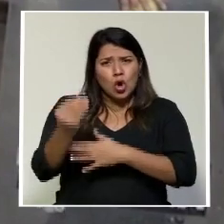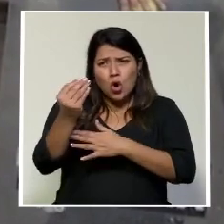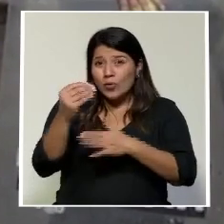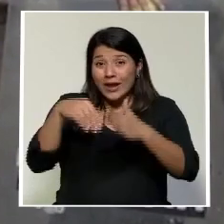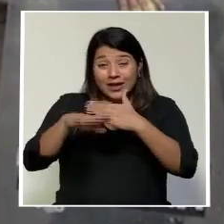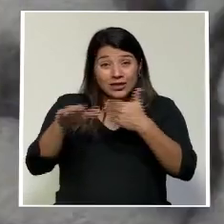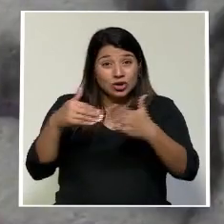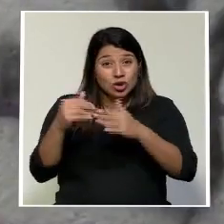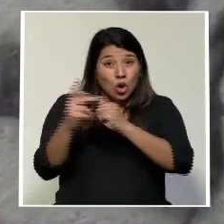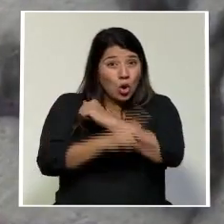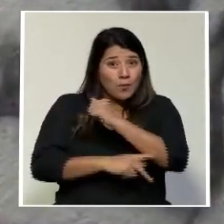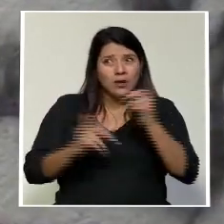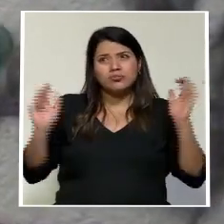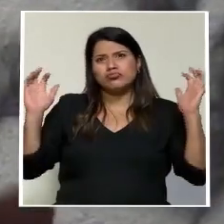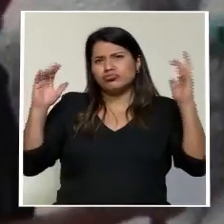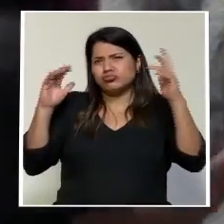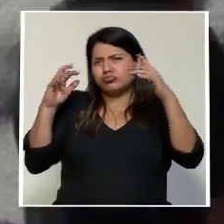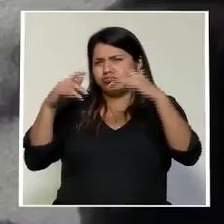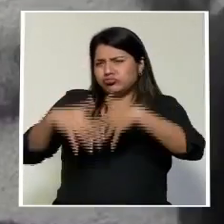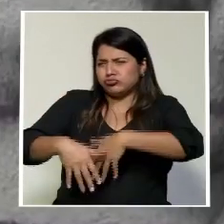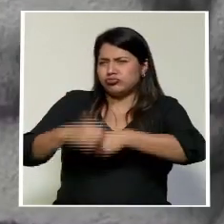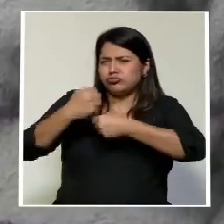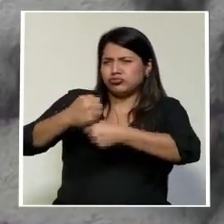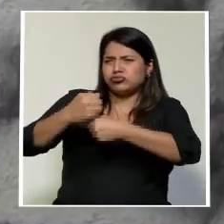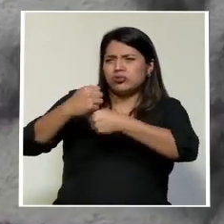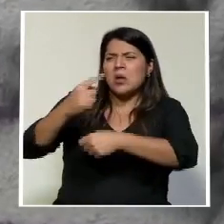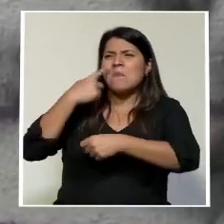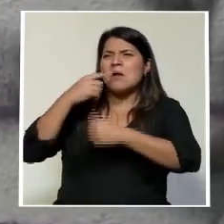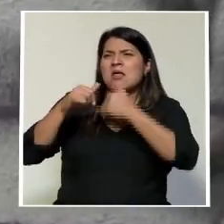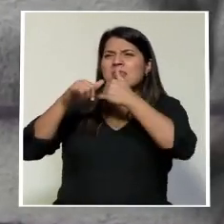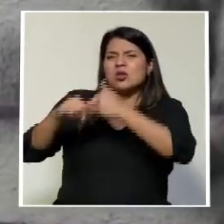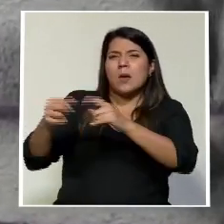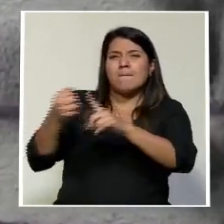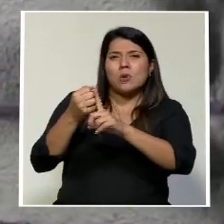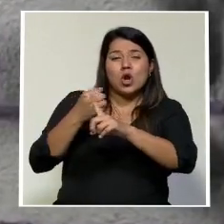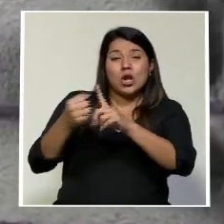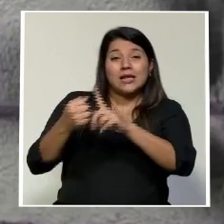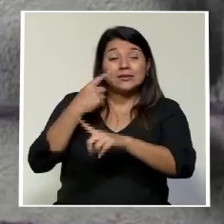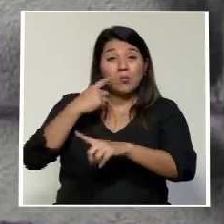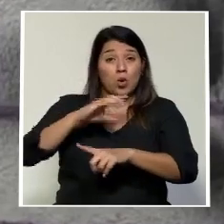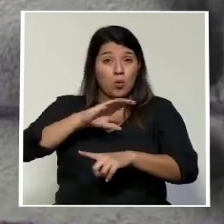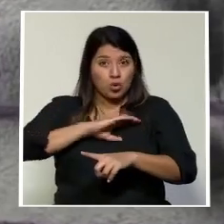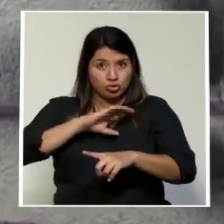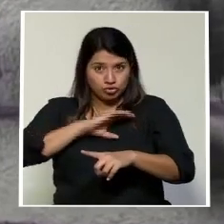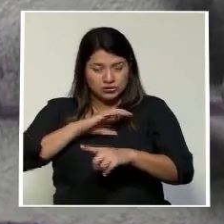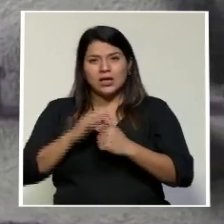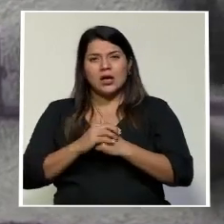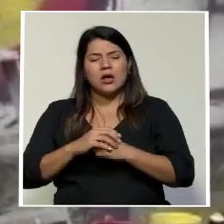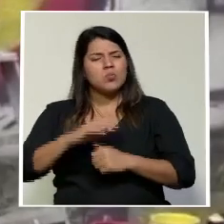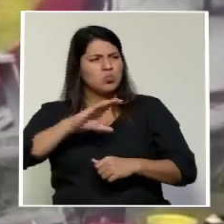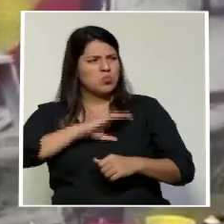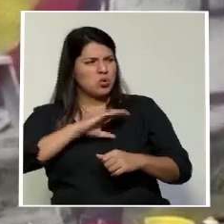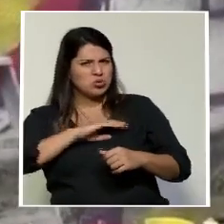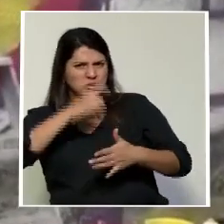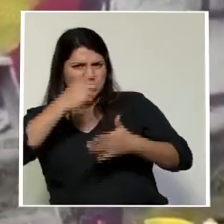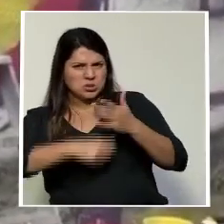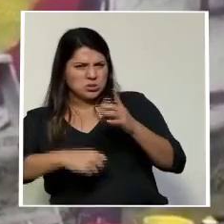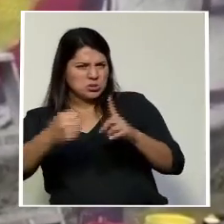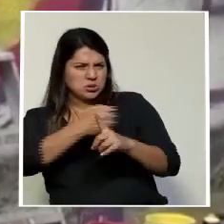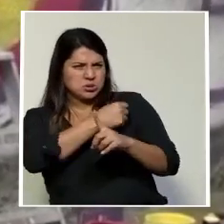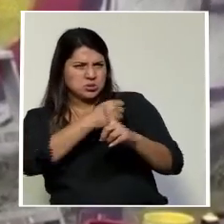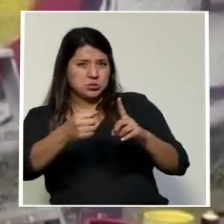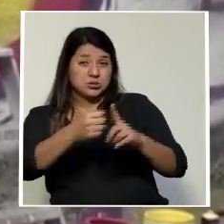el país se echaron a las calles para denunciar la violencia policial los agentes actuaron con contundencia al menos 300 personas